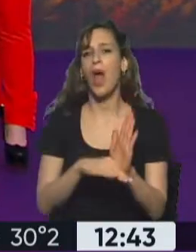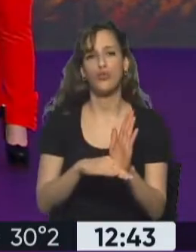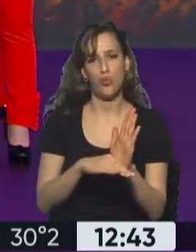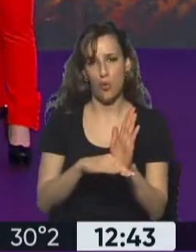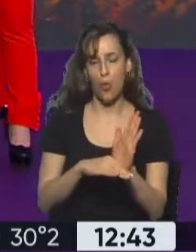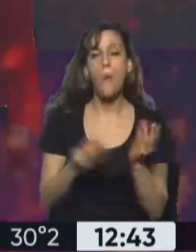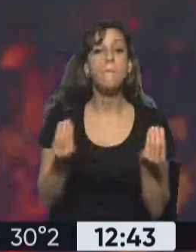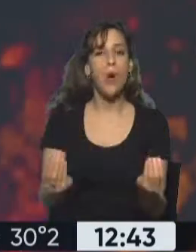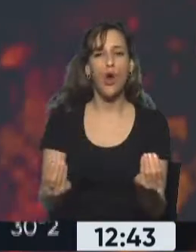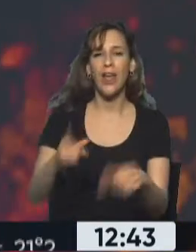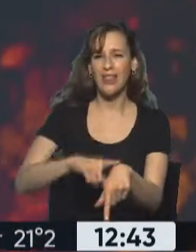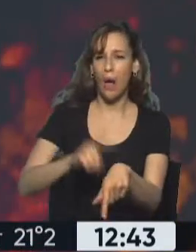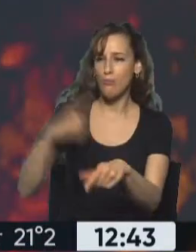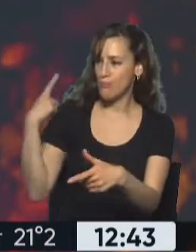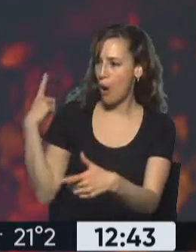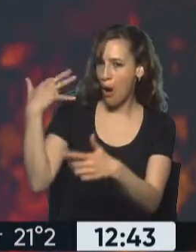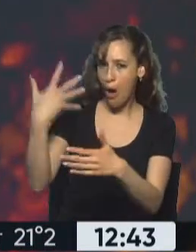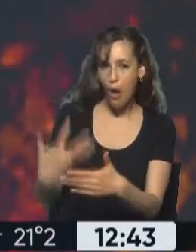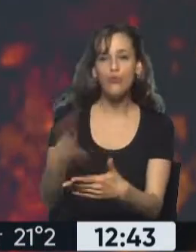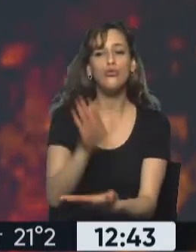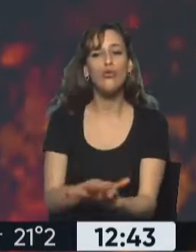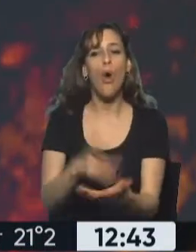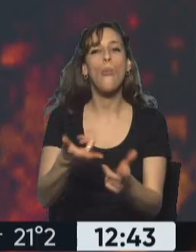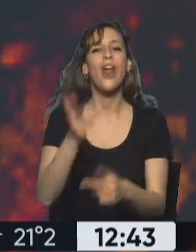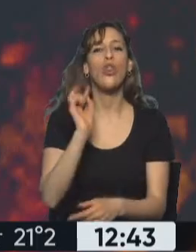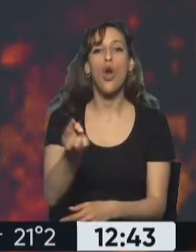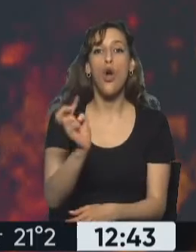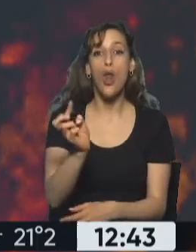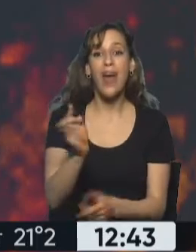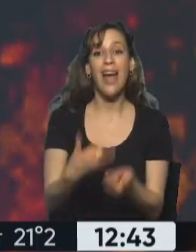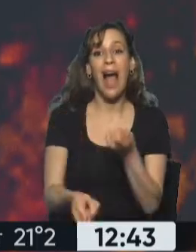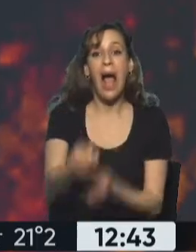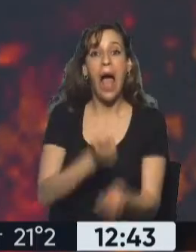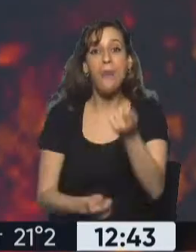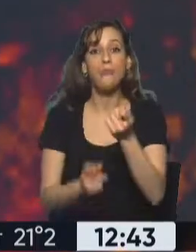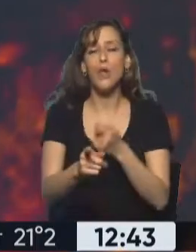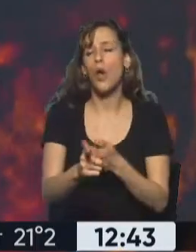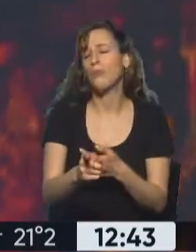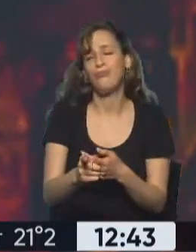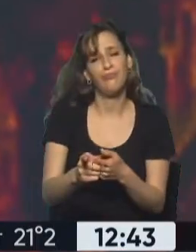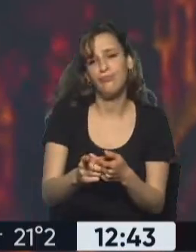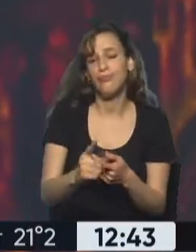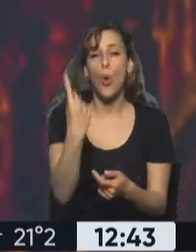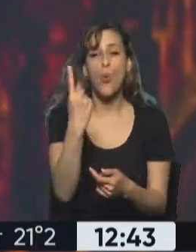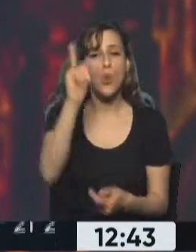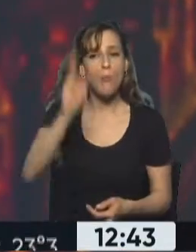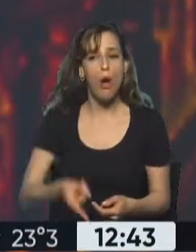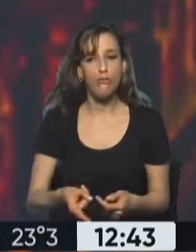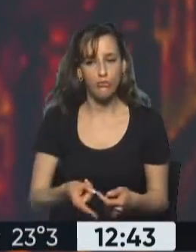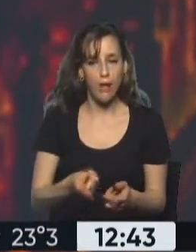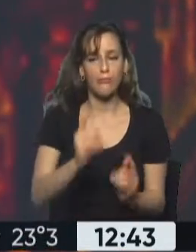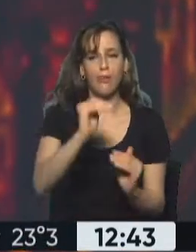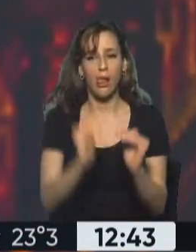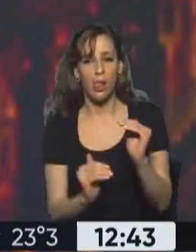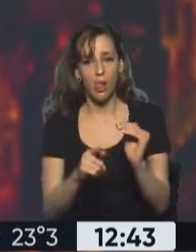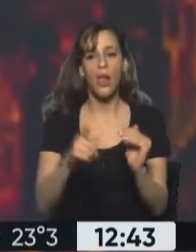este último tiempo, en relación al sostenimiento del tipo de cambio, el dólar está aumentando muy poco, está devaluándose al 1% con una inflación que